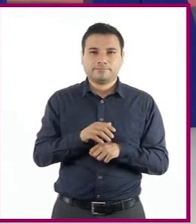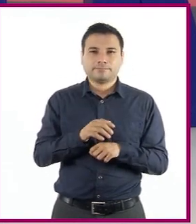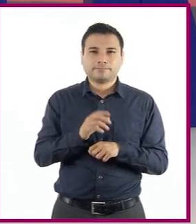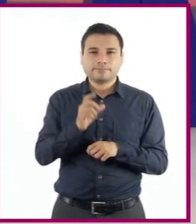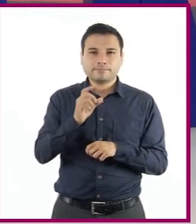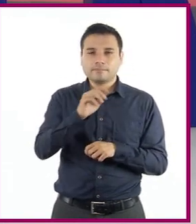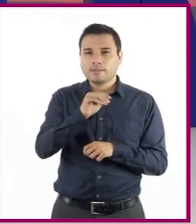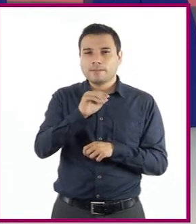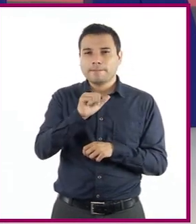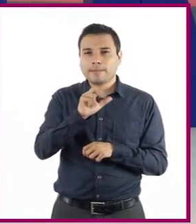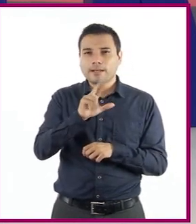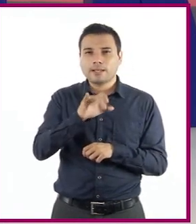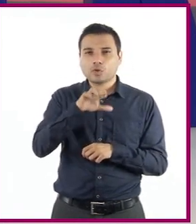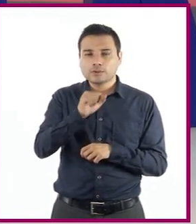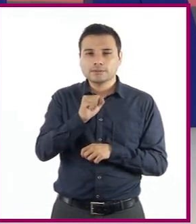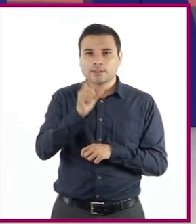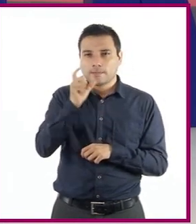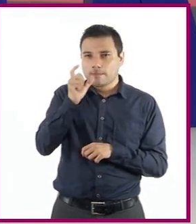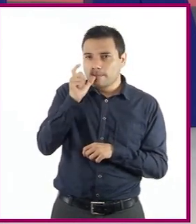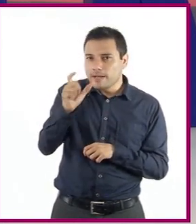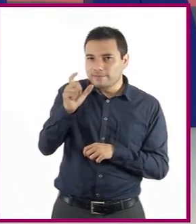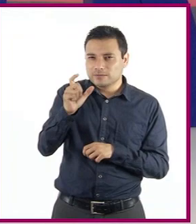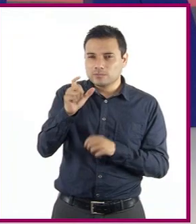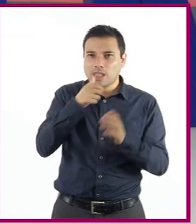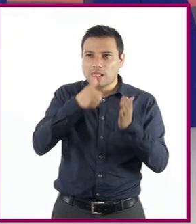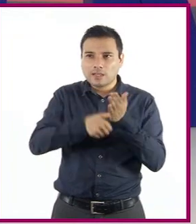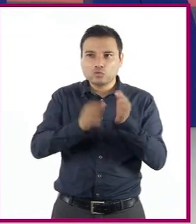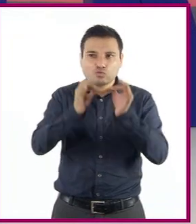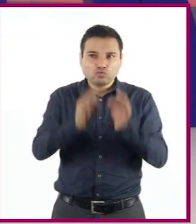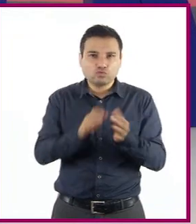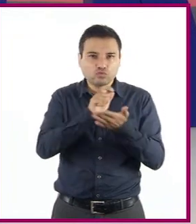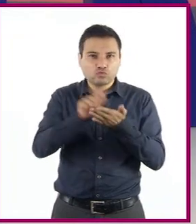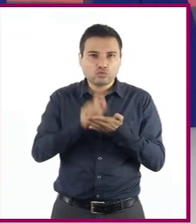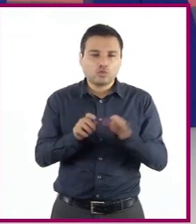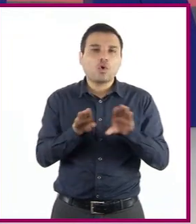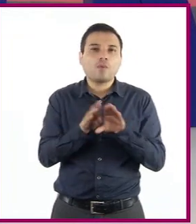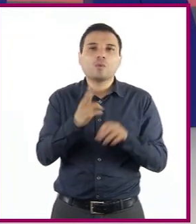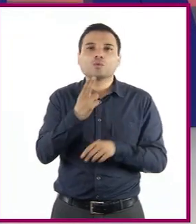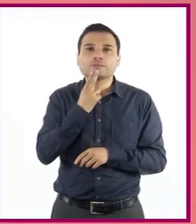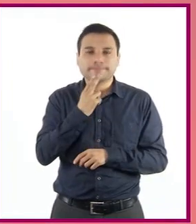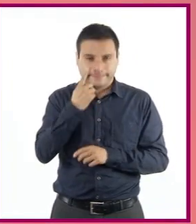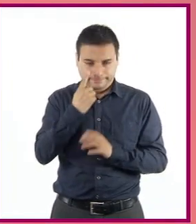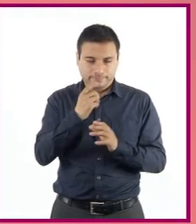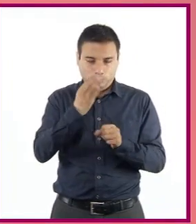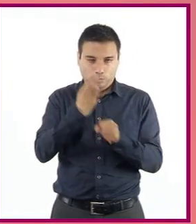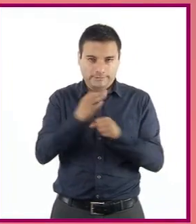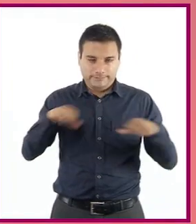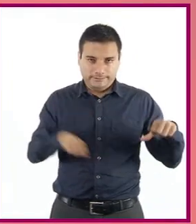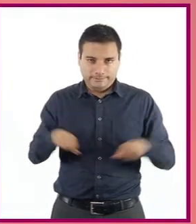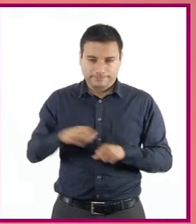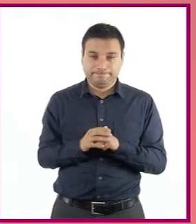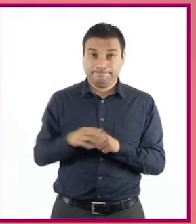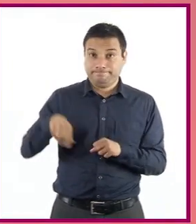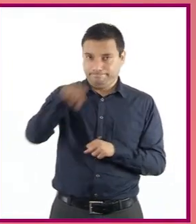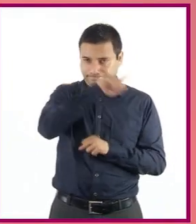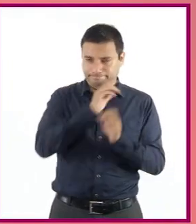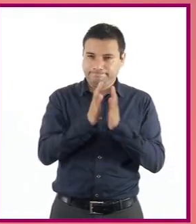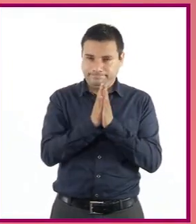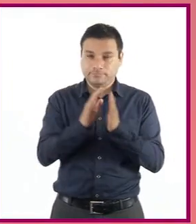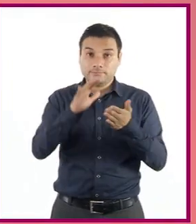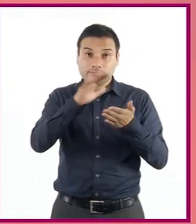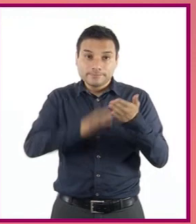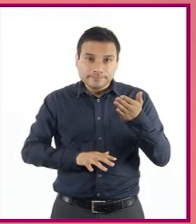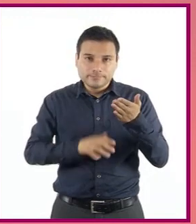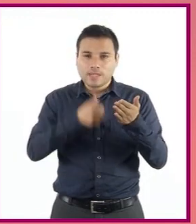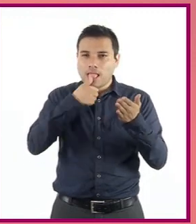marcadores discursivos en una carta formal. Para ello, les propongo un primer reto. Acompáñenos a leer